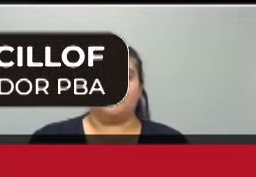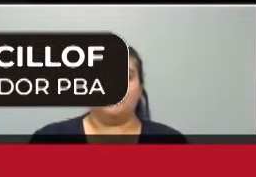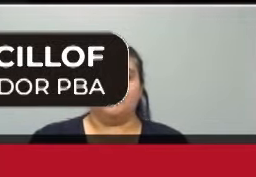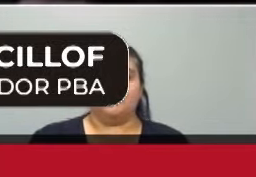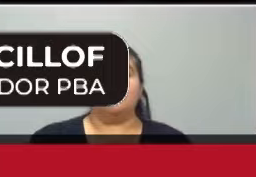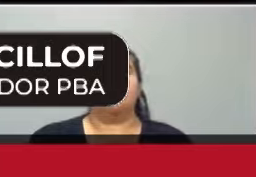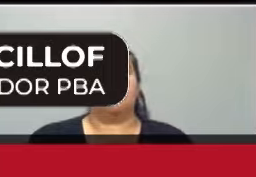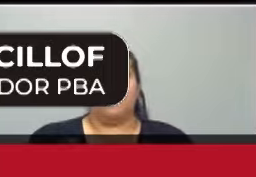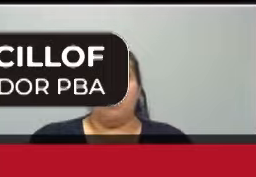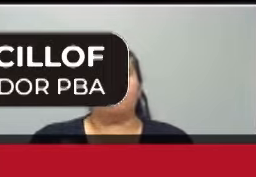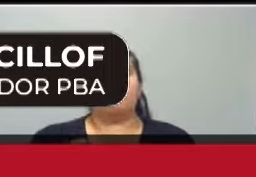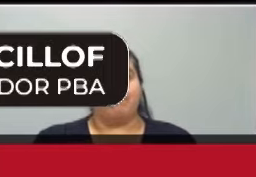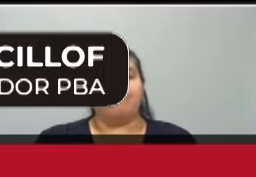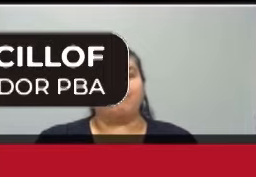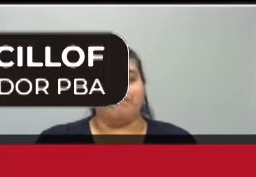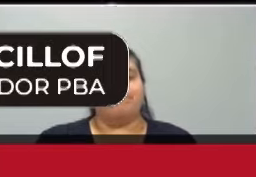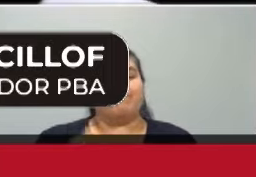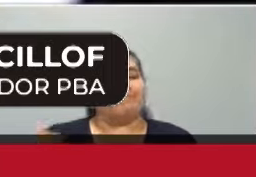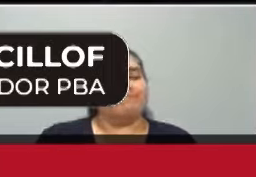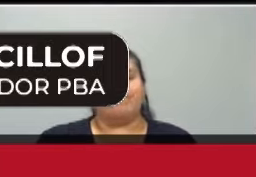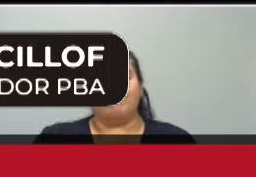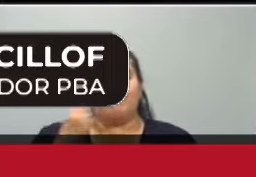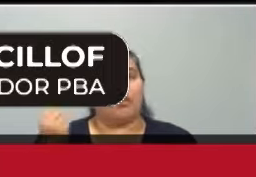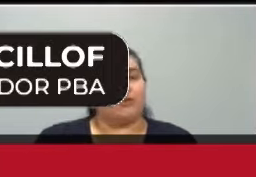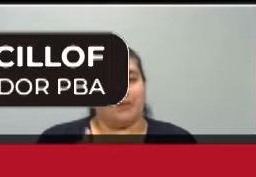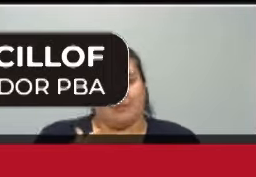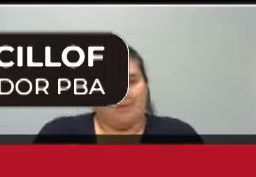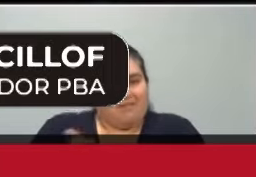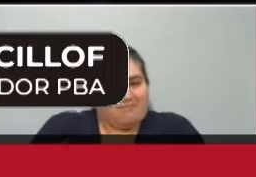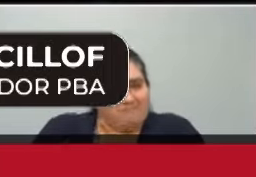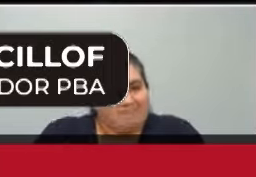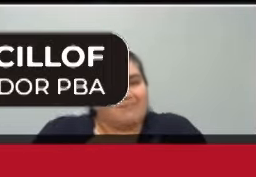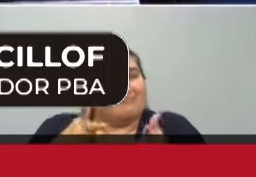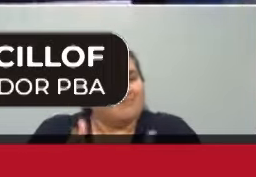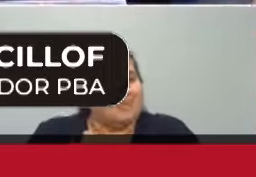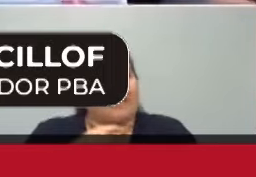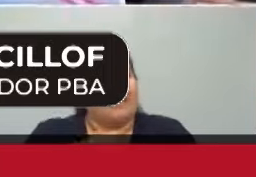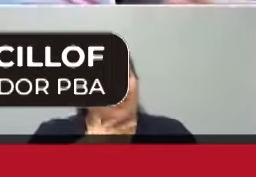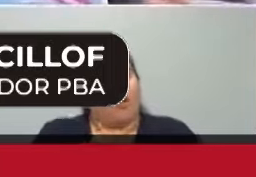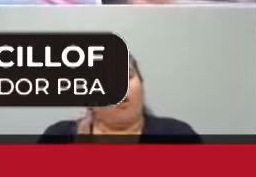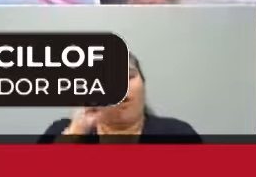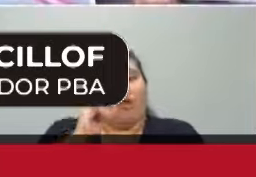Por eso esto tiene vital importancia, repito, y quiero contar